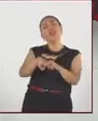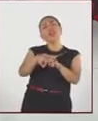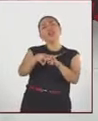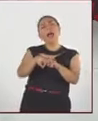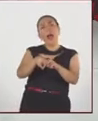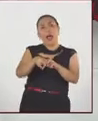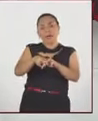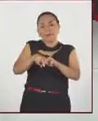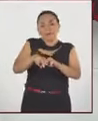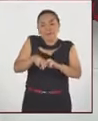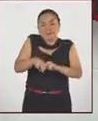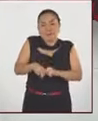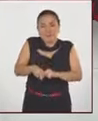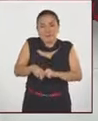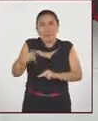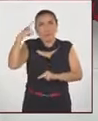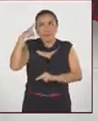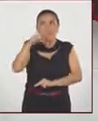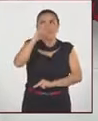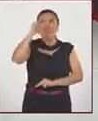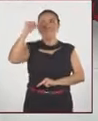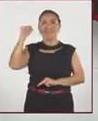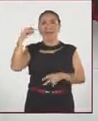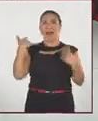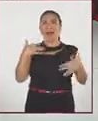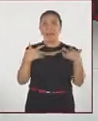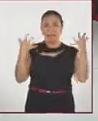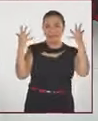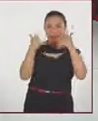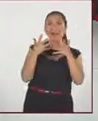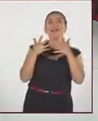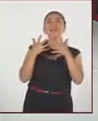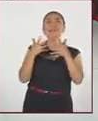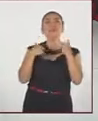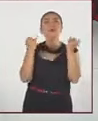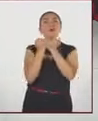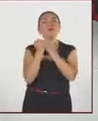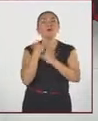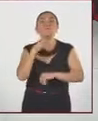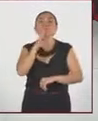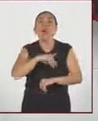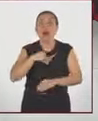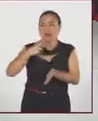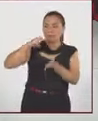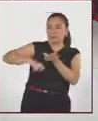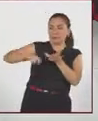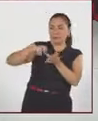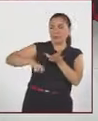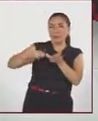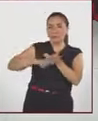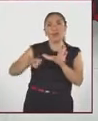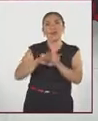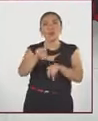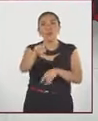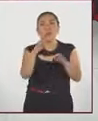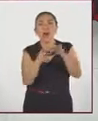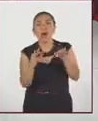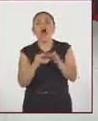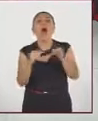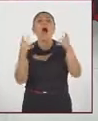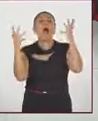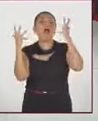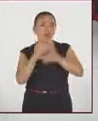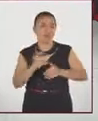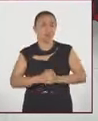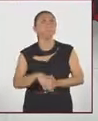¿dónde pongo la cabeza? ya estaba poniendo mi postura como lo estabas explicando.